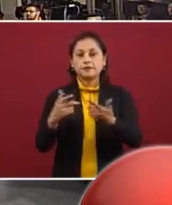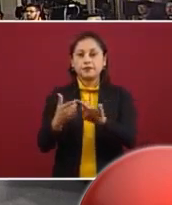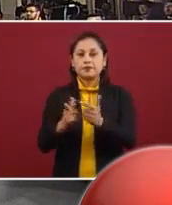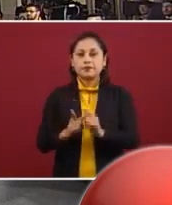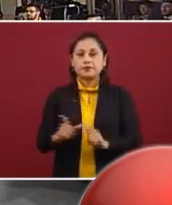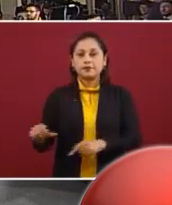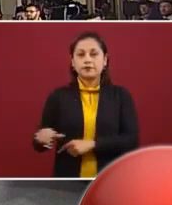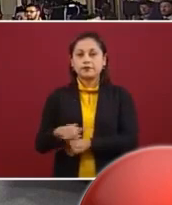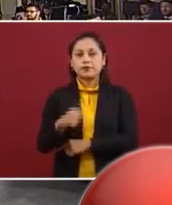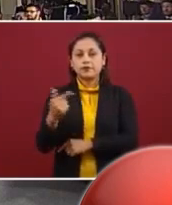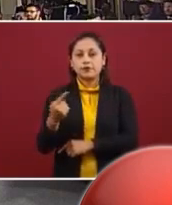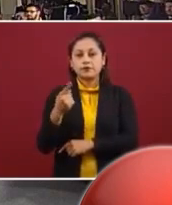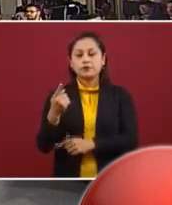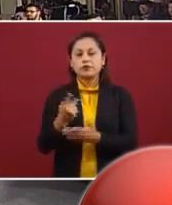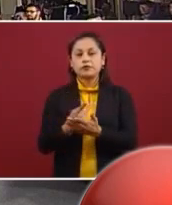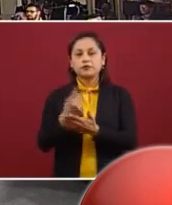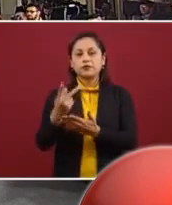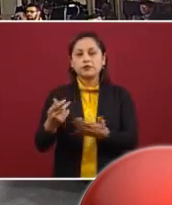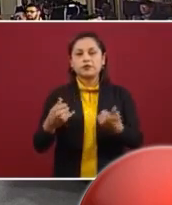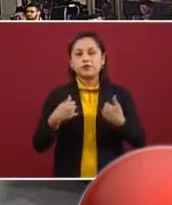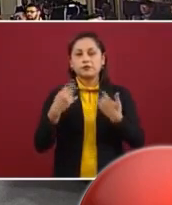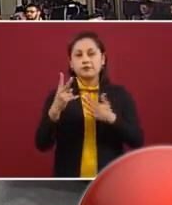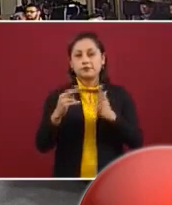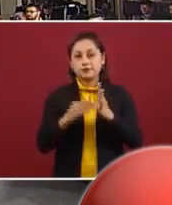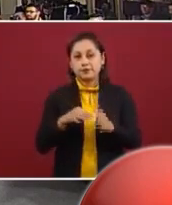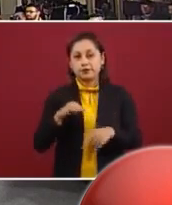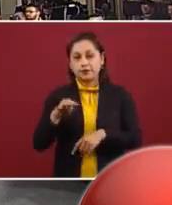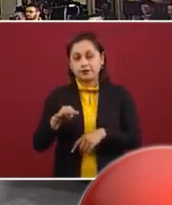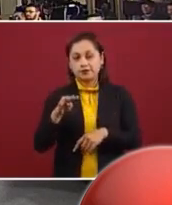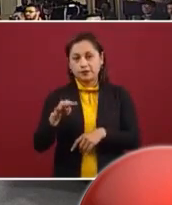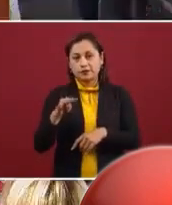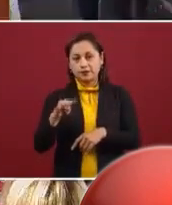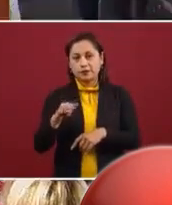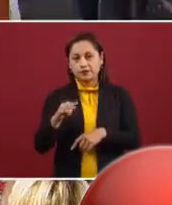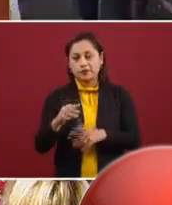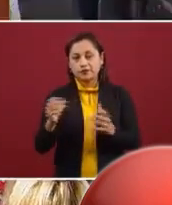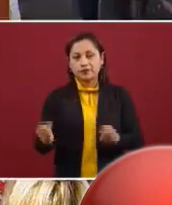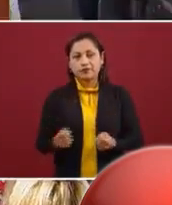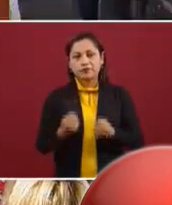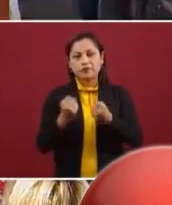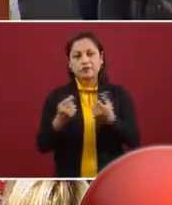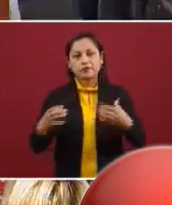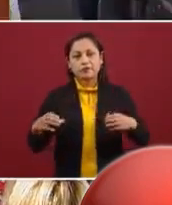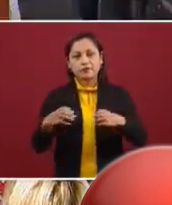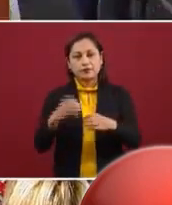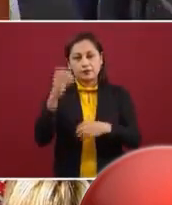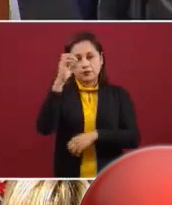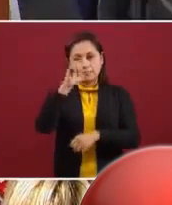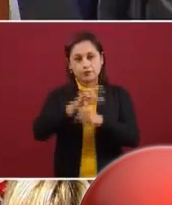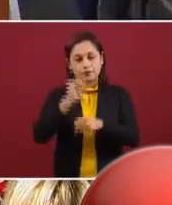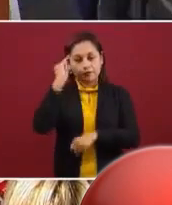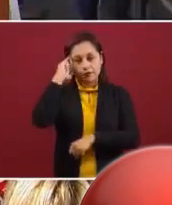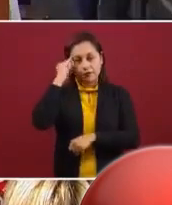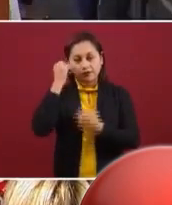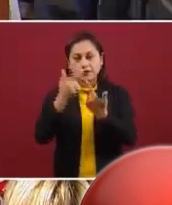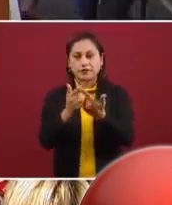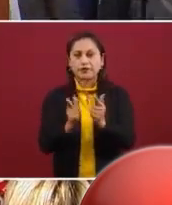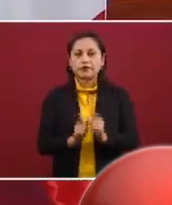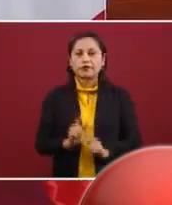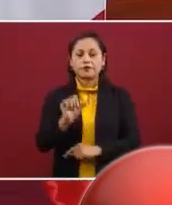quien es galardonada Premio Nacional de la Juventud 2019 en su distinción Fortalecimiento de la Cultura Indígena, categoría A.